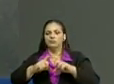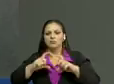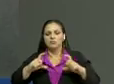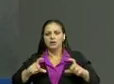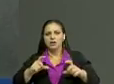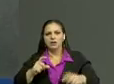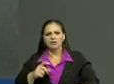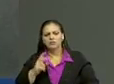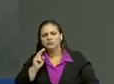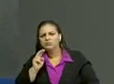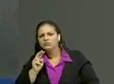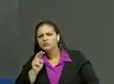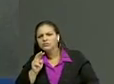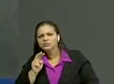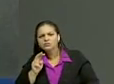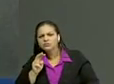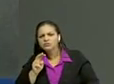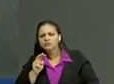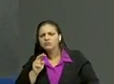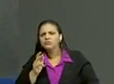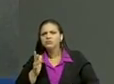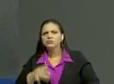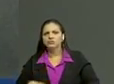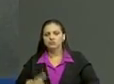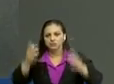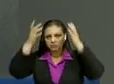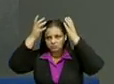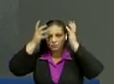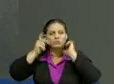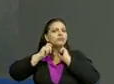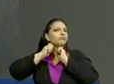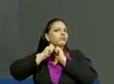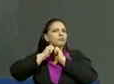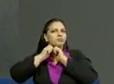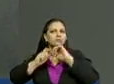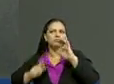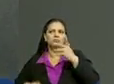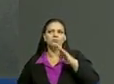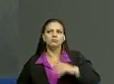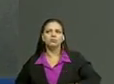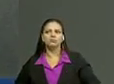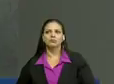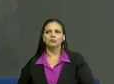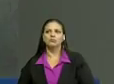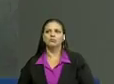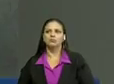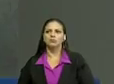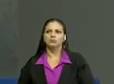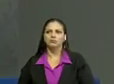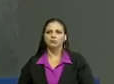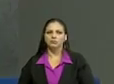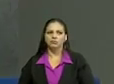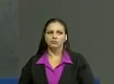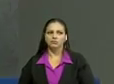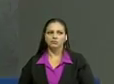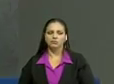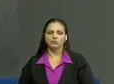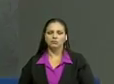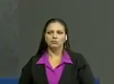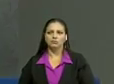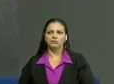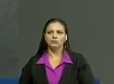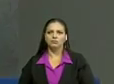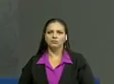de ponerse, y en lugar de ponerse el casco lo lleva a un costado. Parece chiquilín. Imagínate, así bárbaro. Bacán,